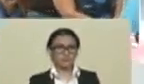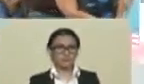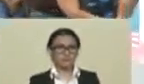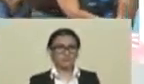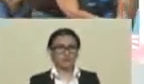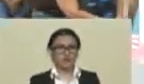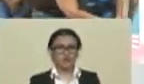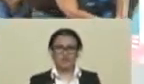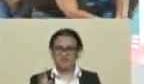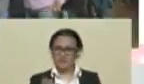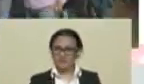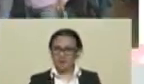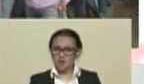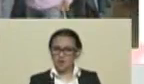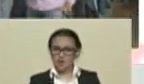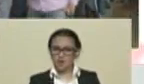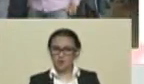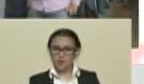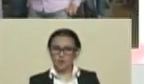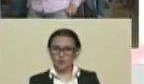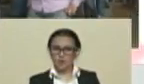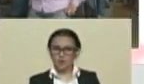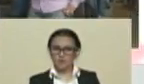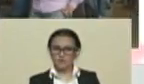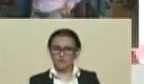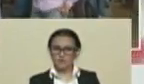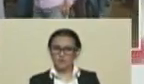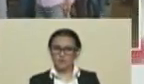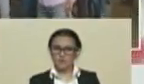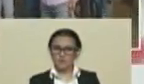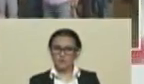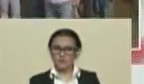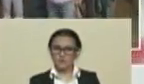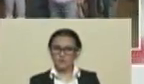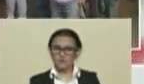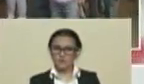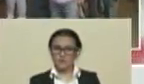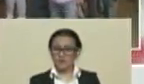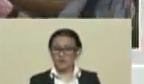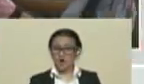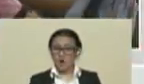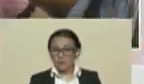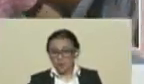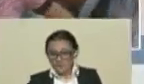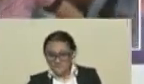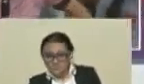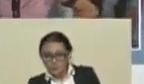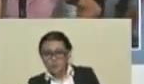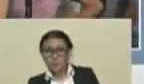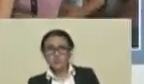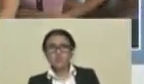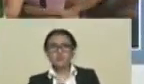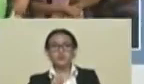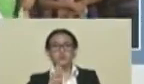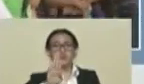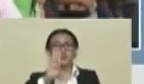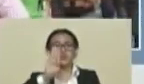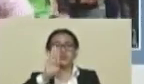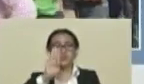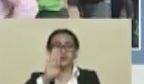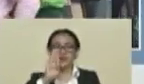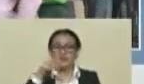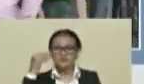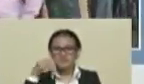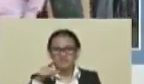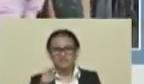concepto económico para desde abajo hacia arriba tendría usted para